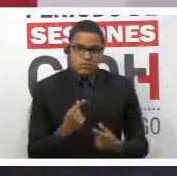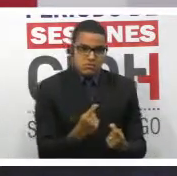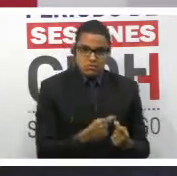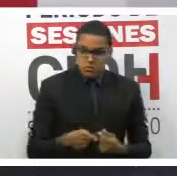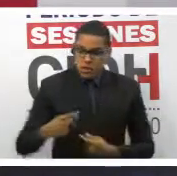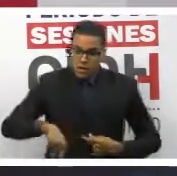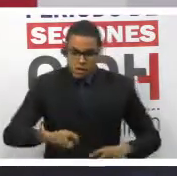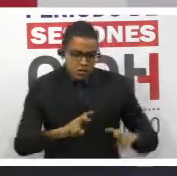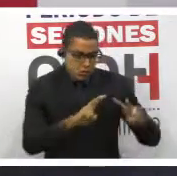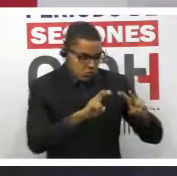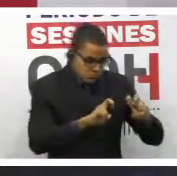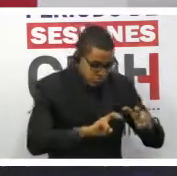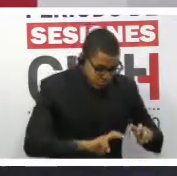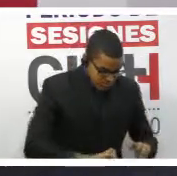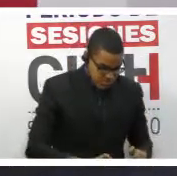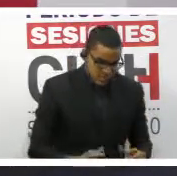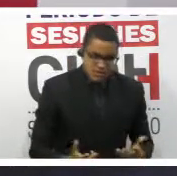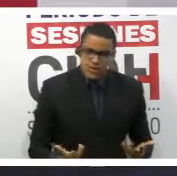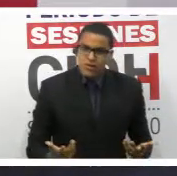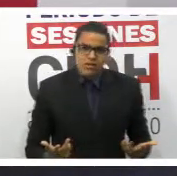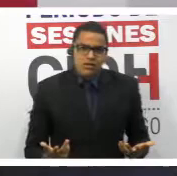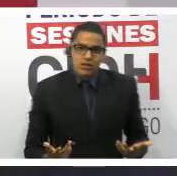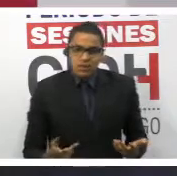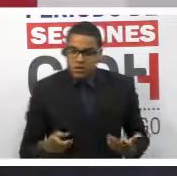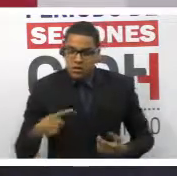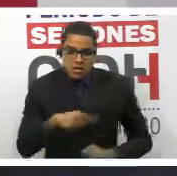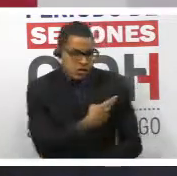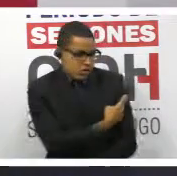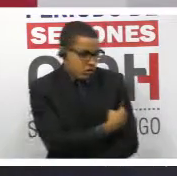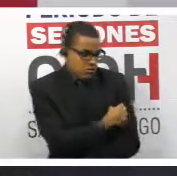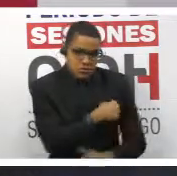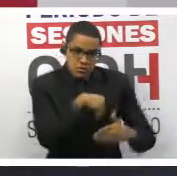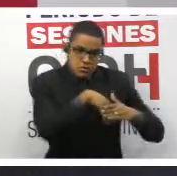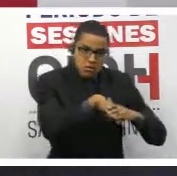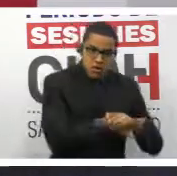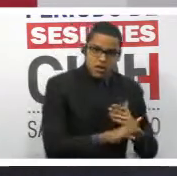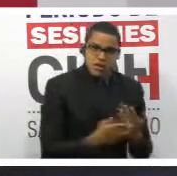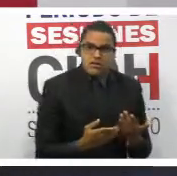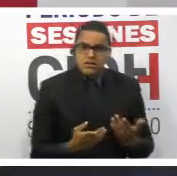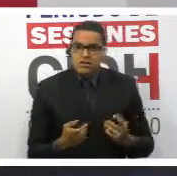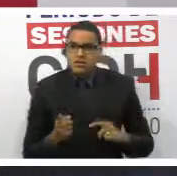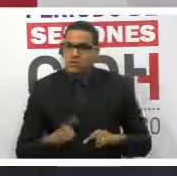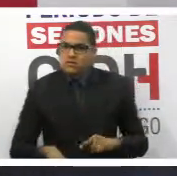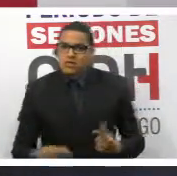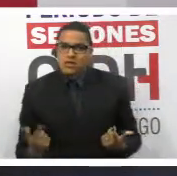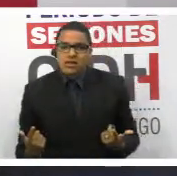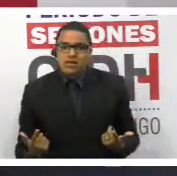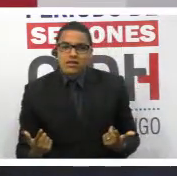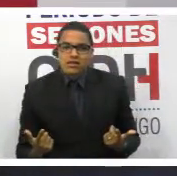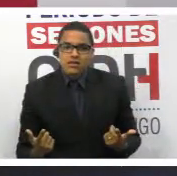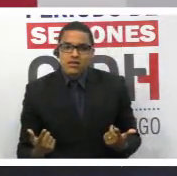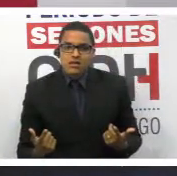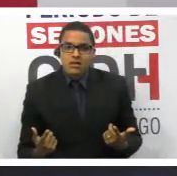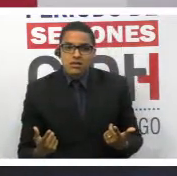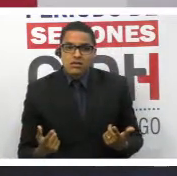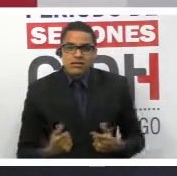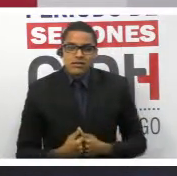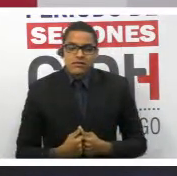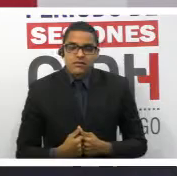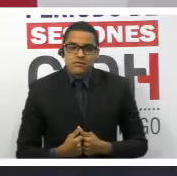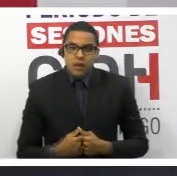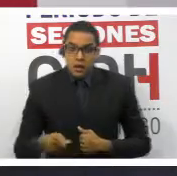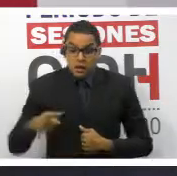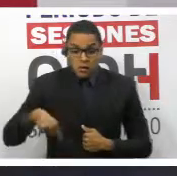situación muchos embargos de facto de iniciación hayden ducati manifestó que son